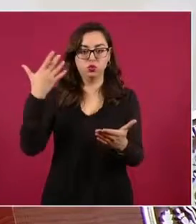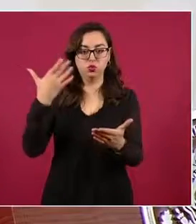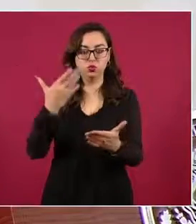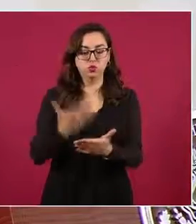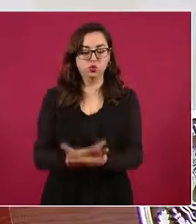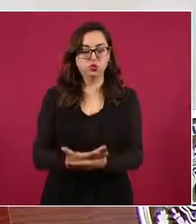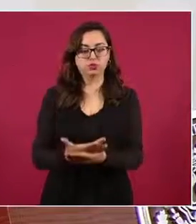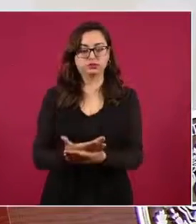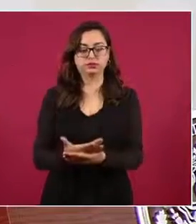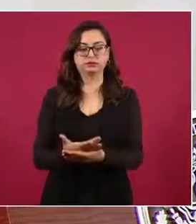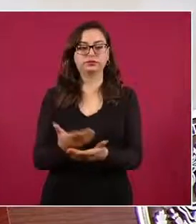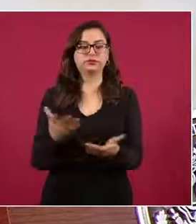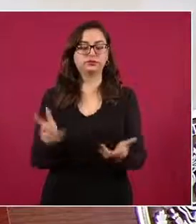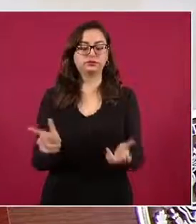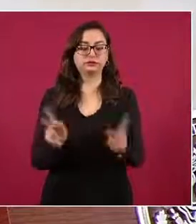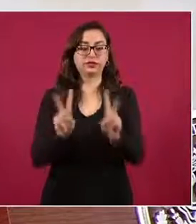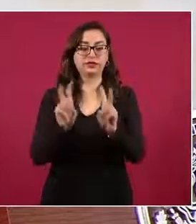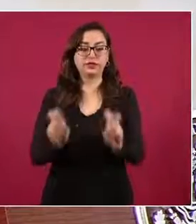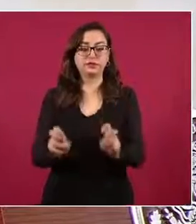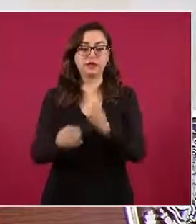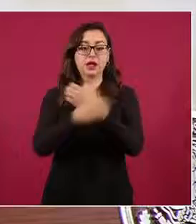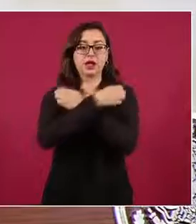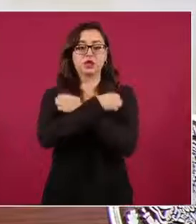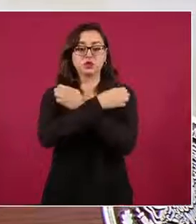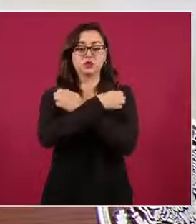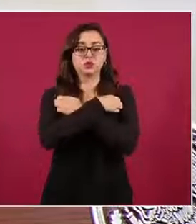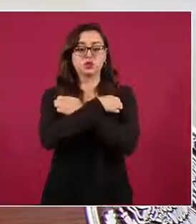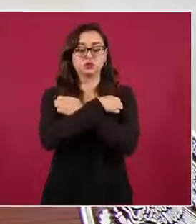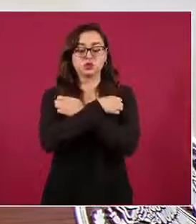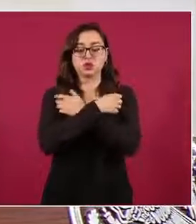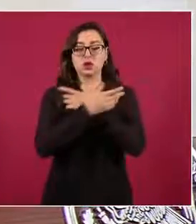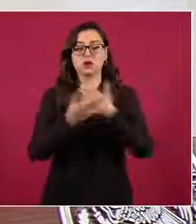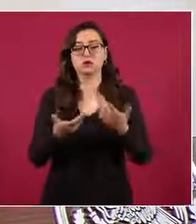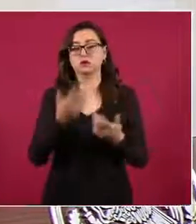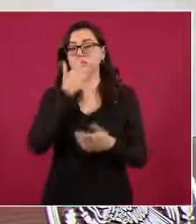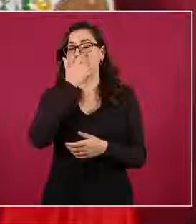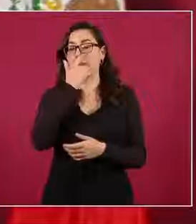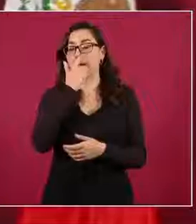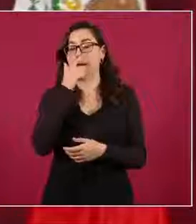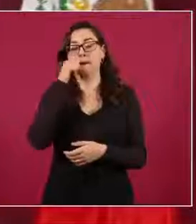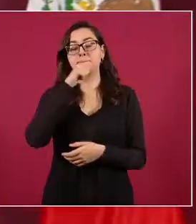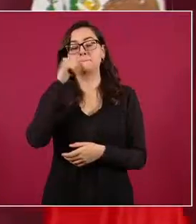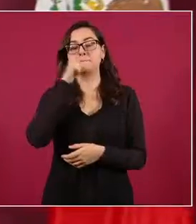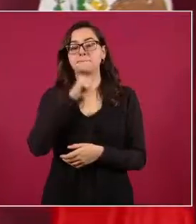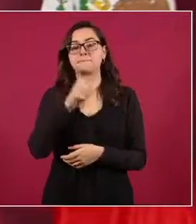se habló de la excelencia